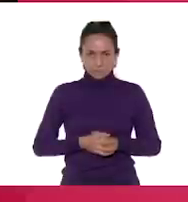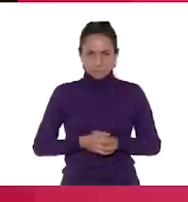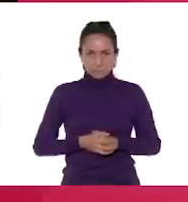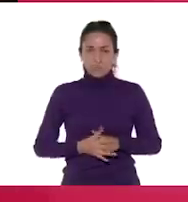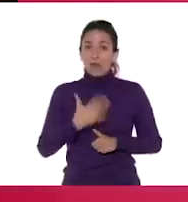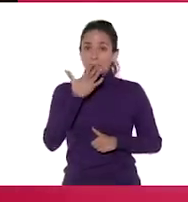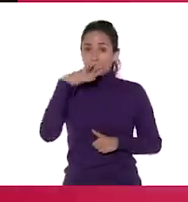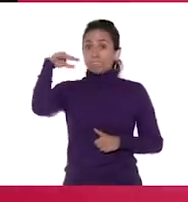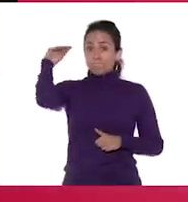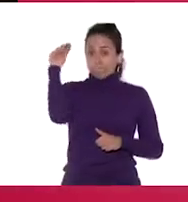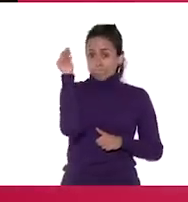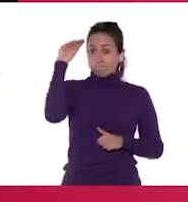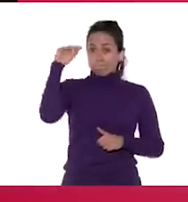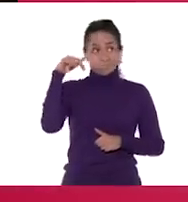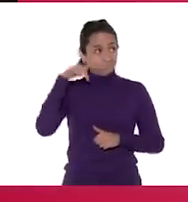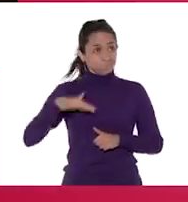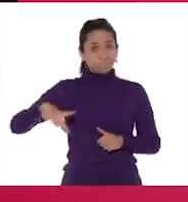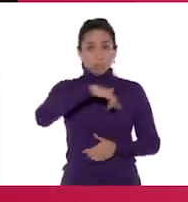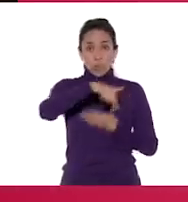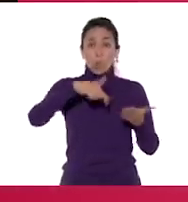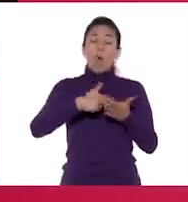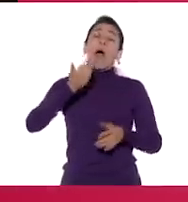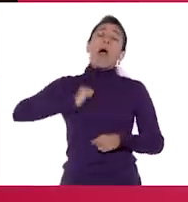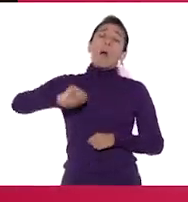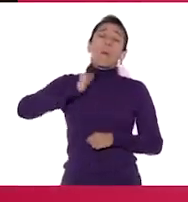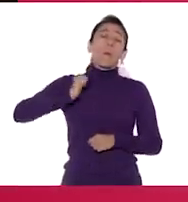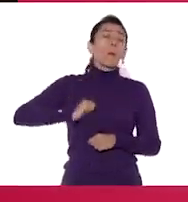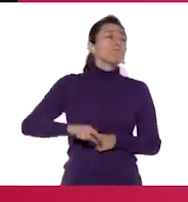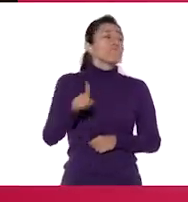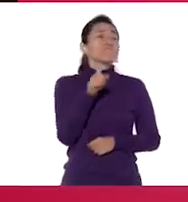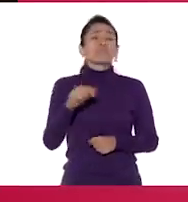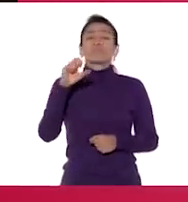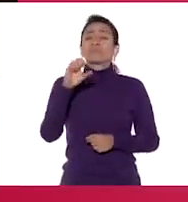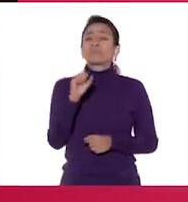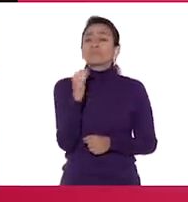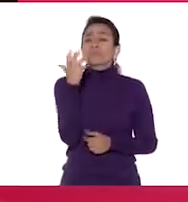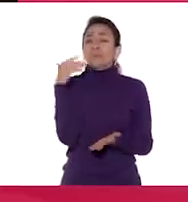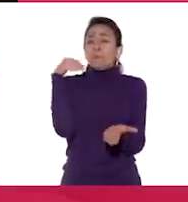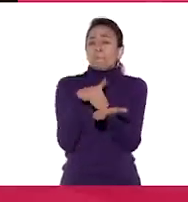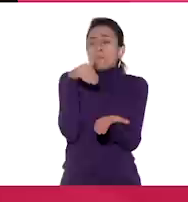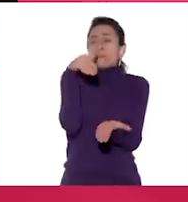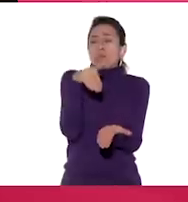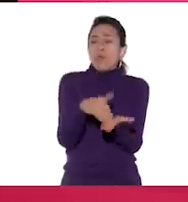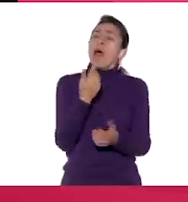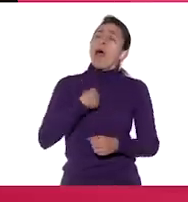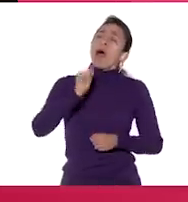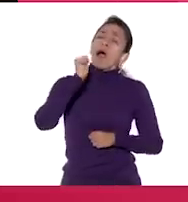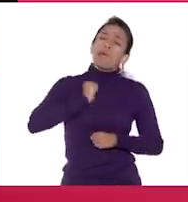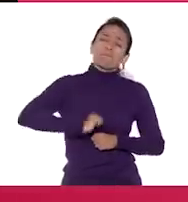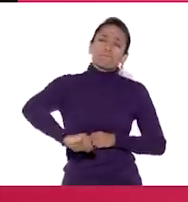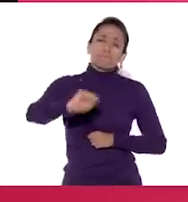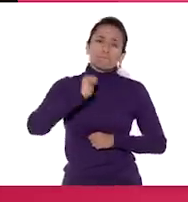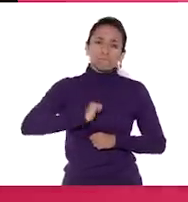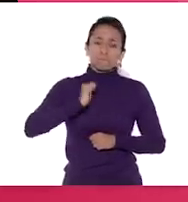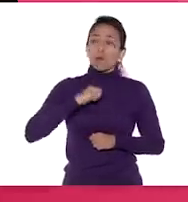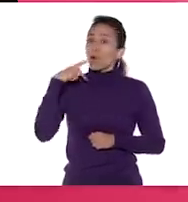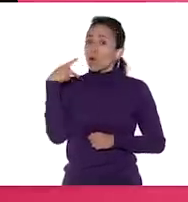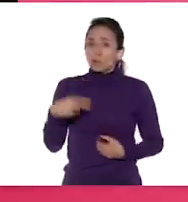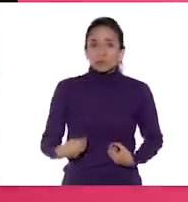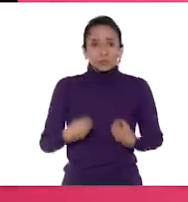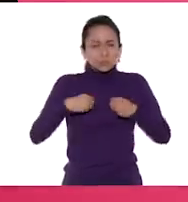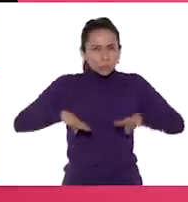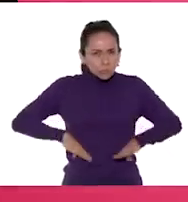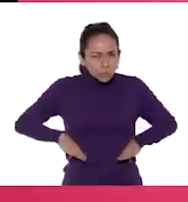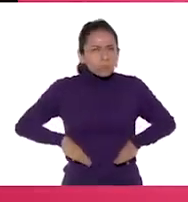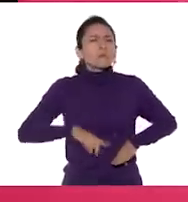Los dinosaurios habitaron estas tierras durante 165 millones de años. Muchos aspectos de su vida y los motivos de su